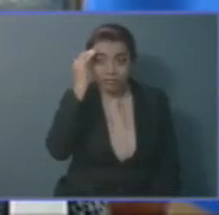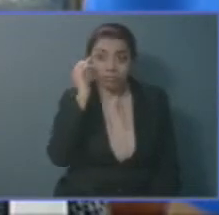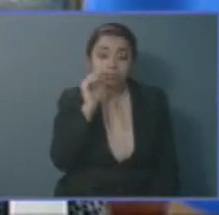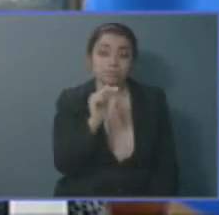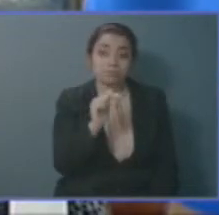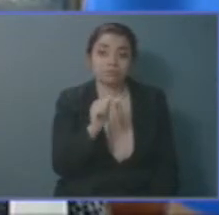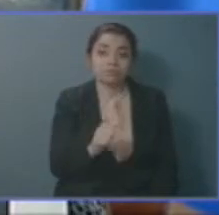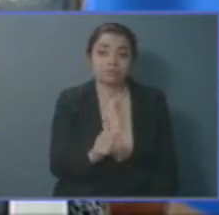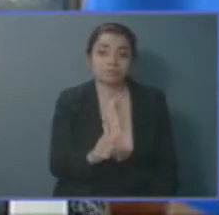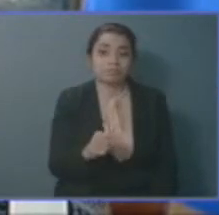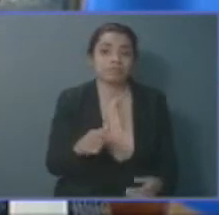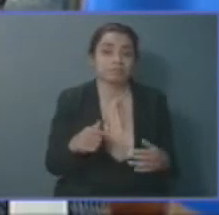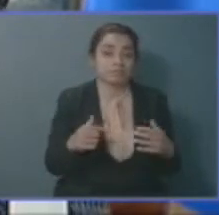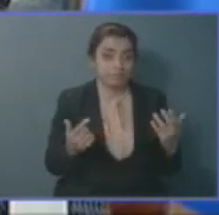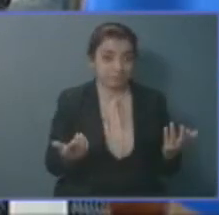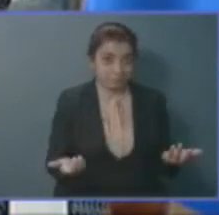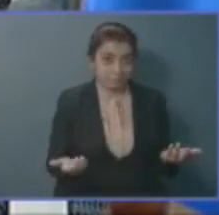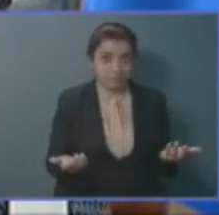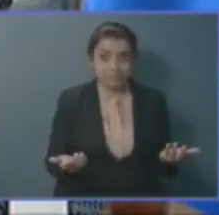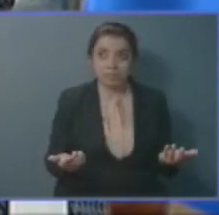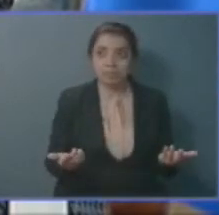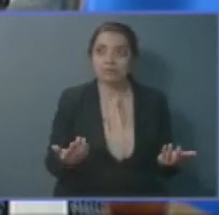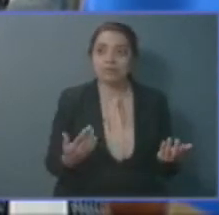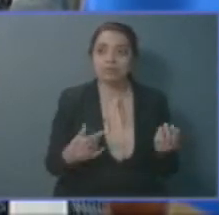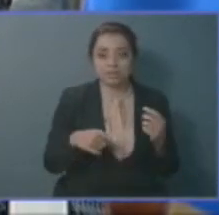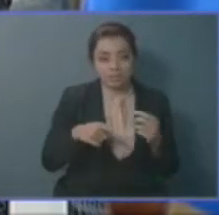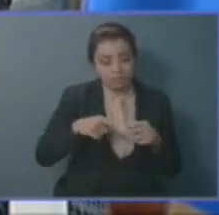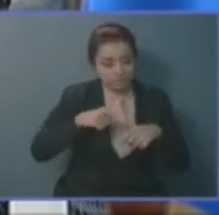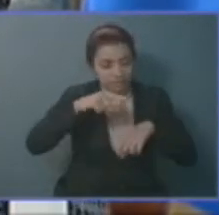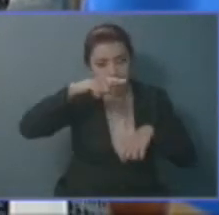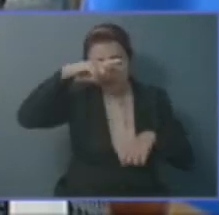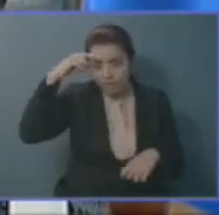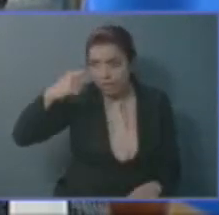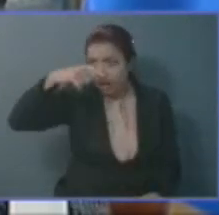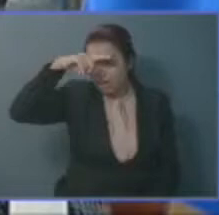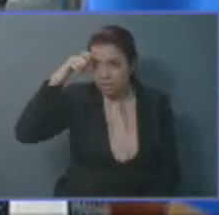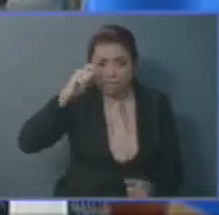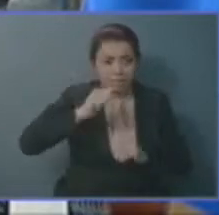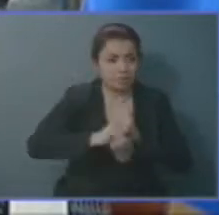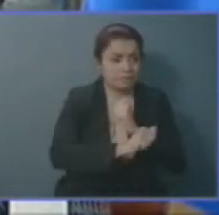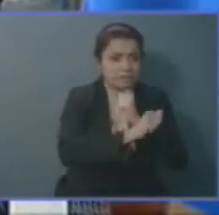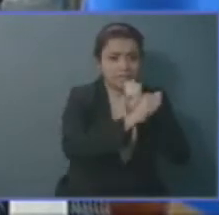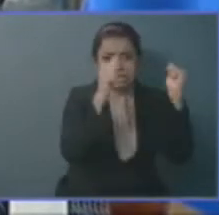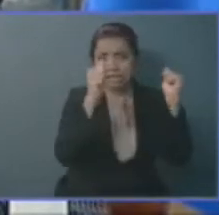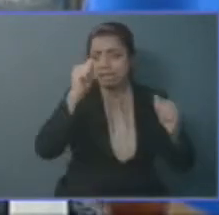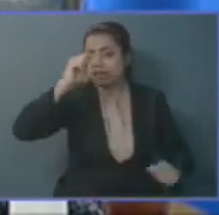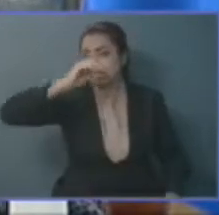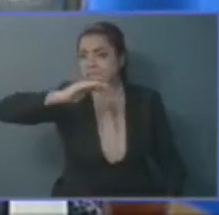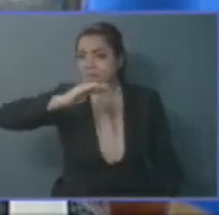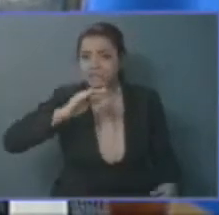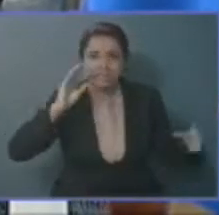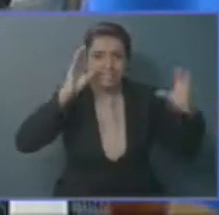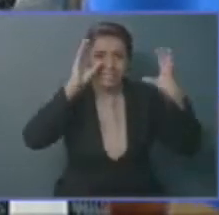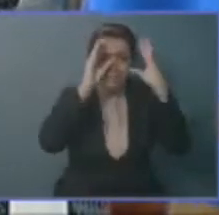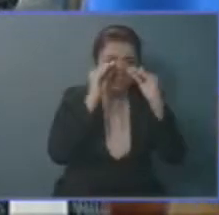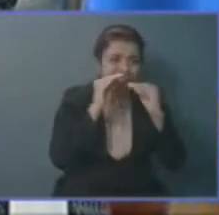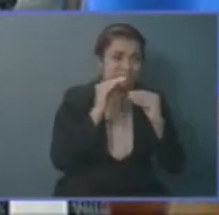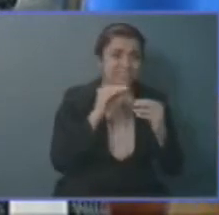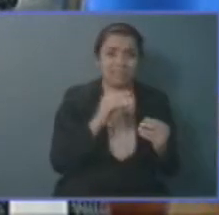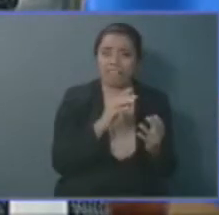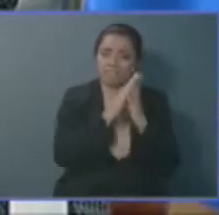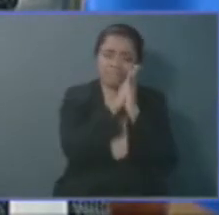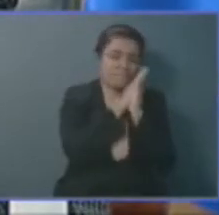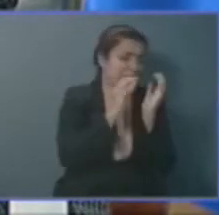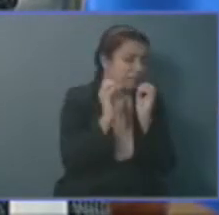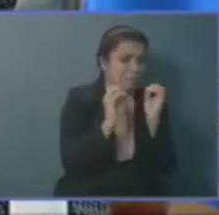periodo prolongado, trabajando mañana, tarde, noche, sin dormir,